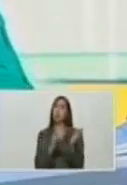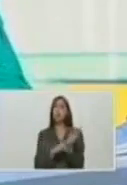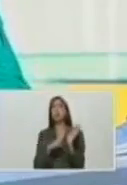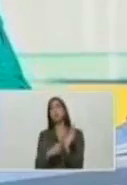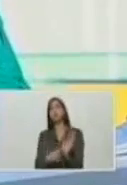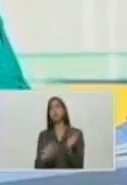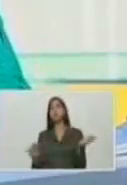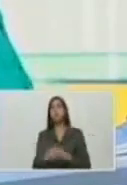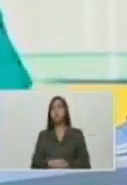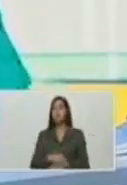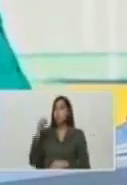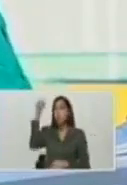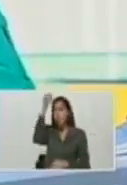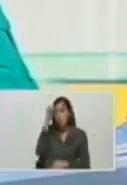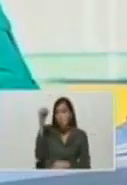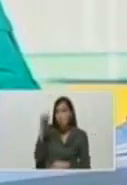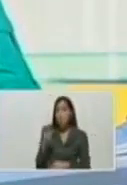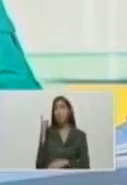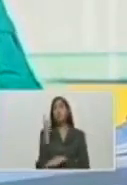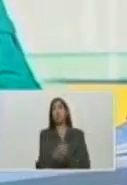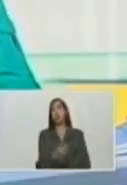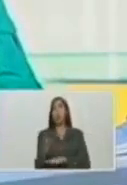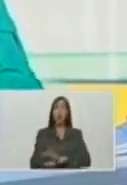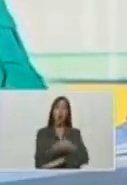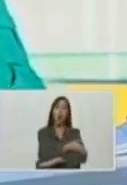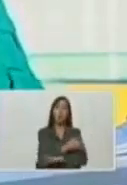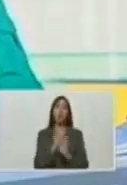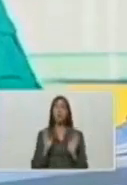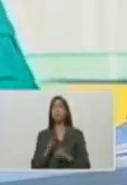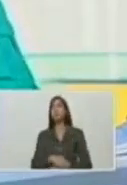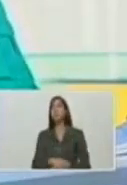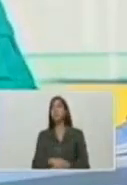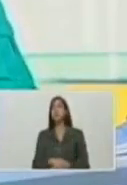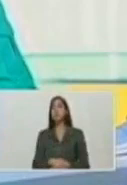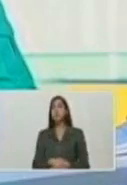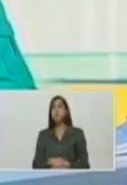lo que opinemos sobre su régimen político. Más allá,